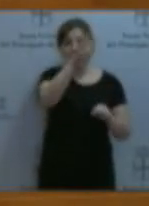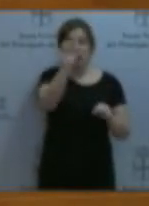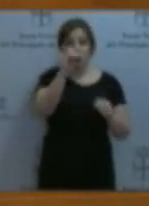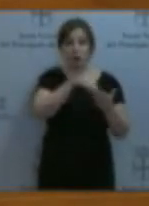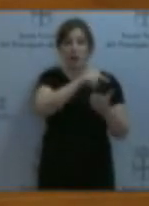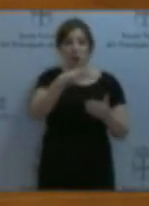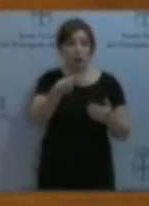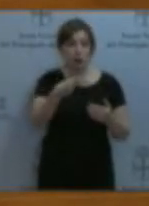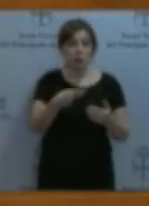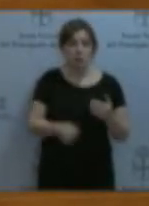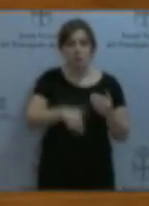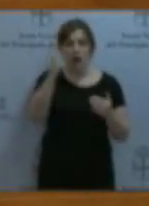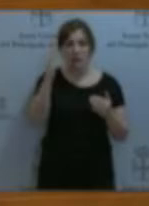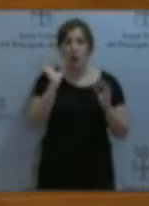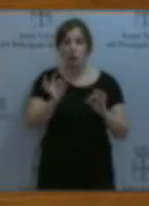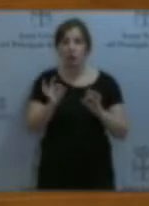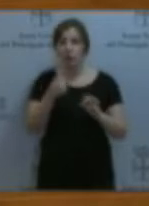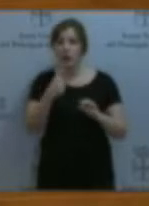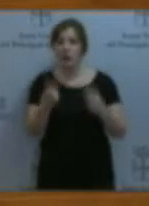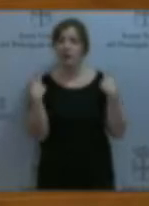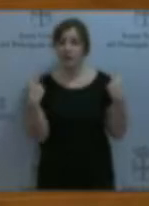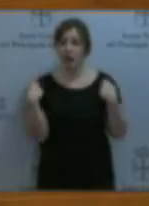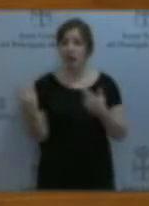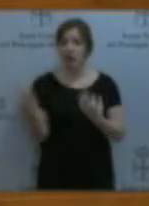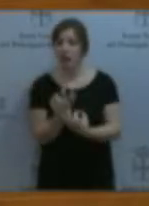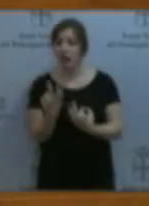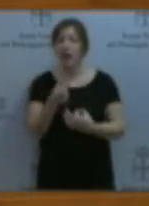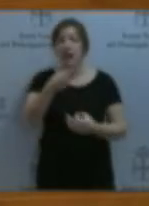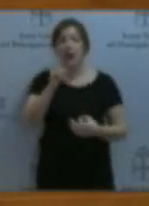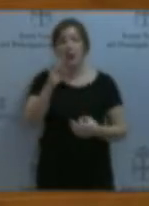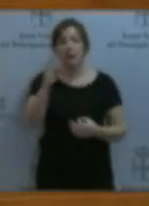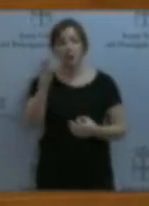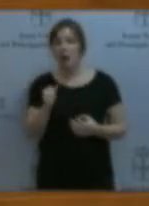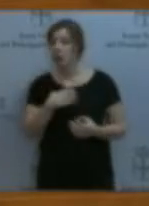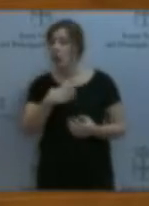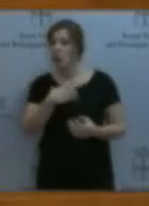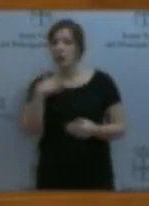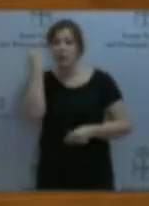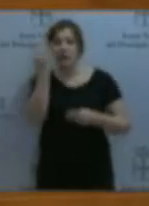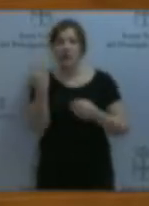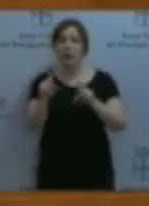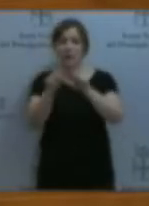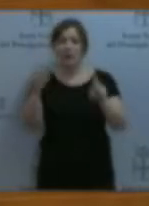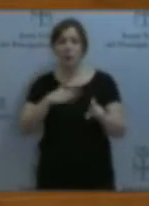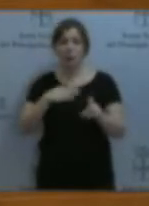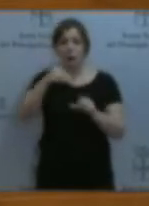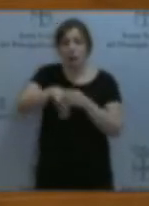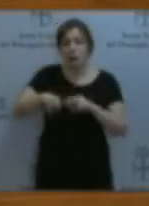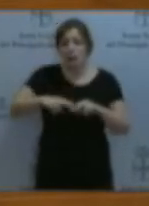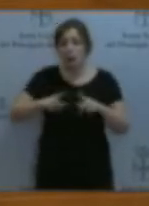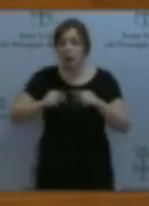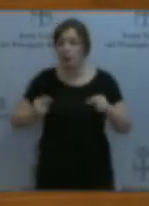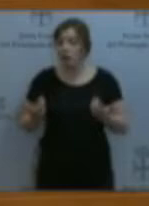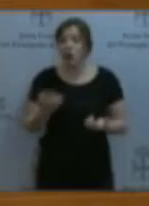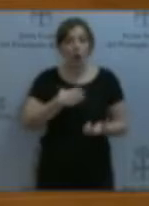cuando ambos organismos de fiscalización ya dejaron meridianamente claro que HITPA no podía ser considerado como un medio propio del Principado y, por tanto, no